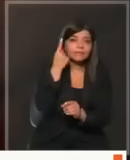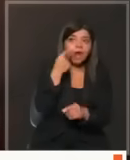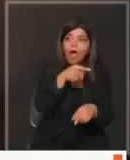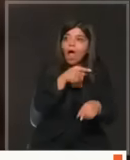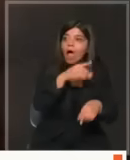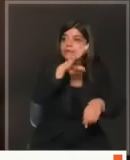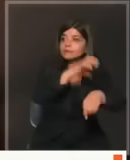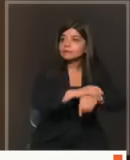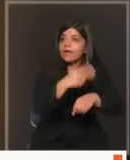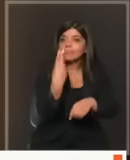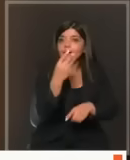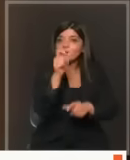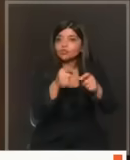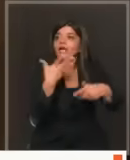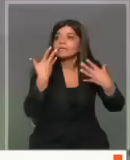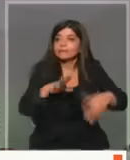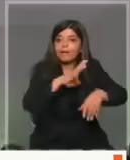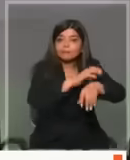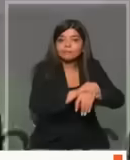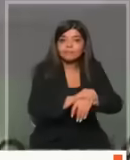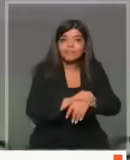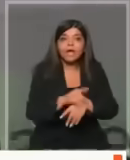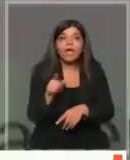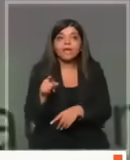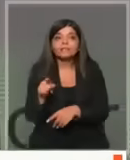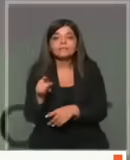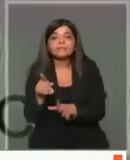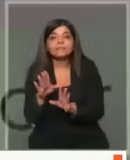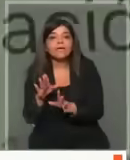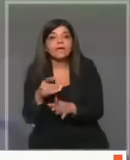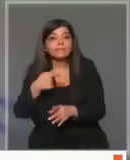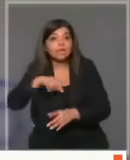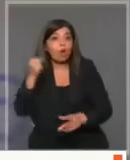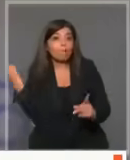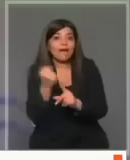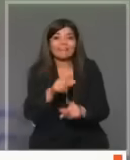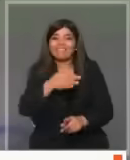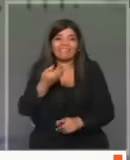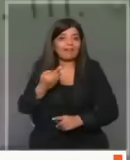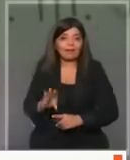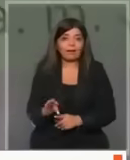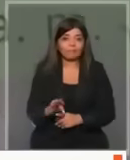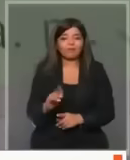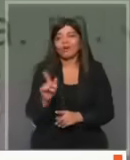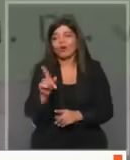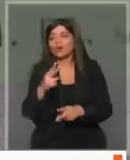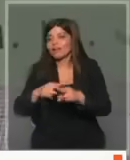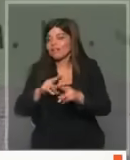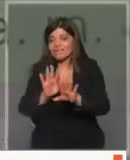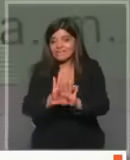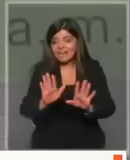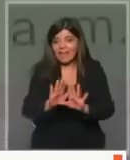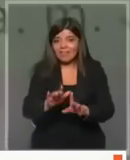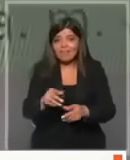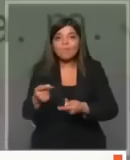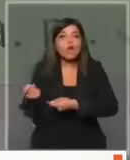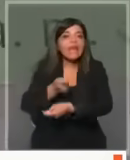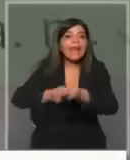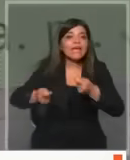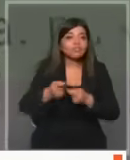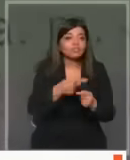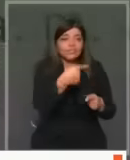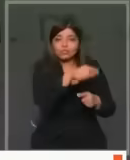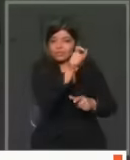primeros tres delincuentes. Tiani, si al señor lo matan, No, ese no le van a hacer nada, porque esa es la negociación de los